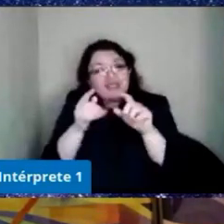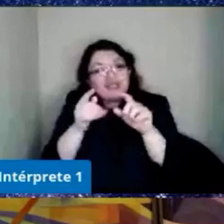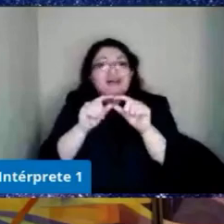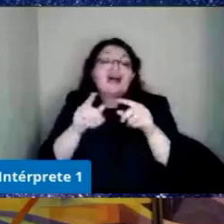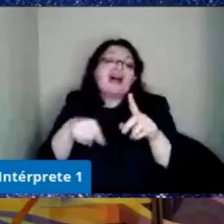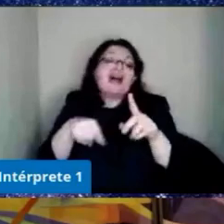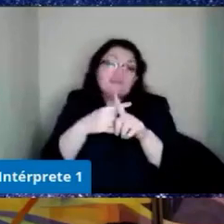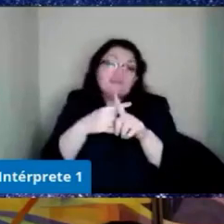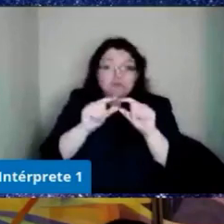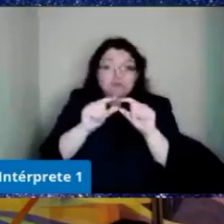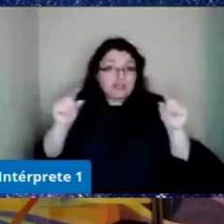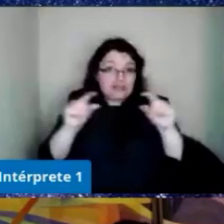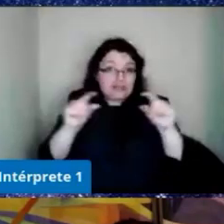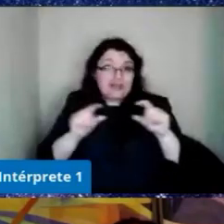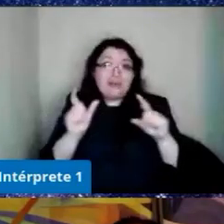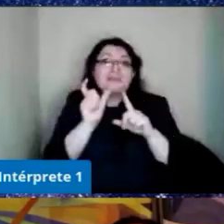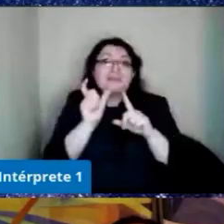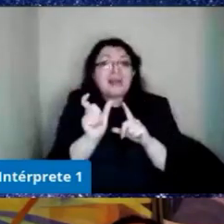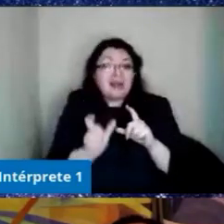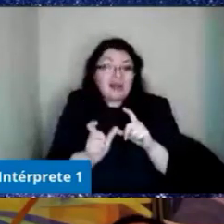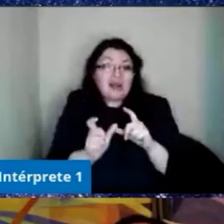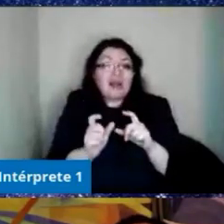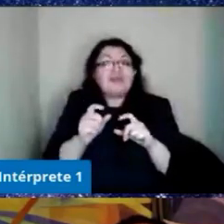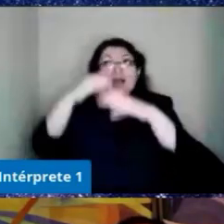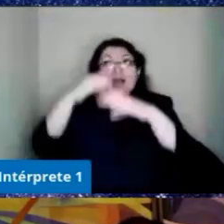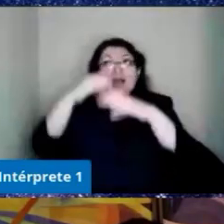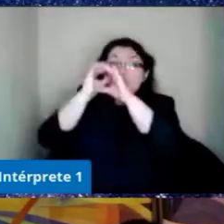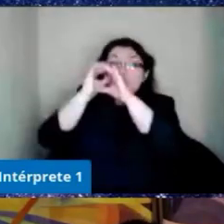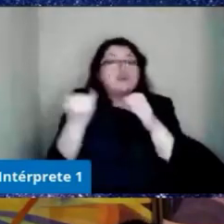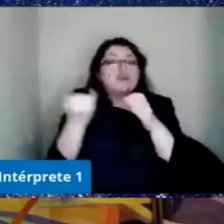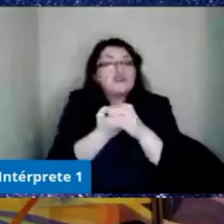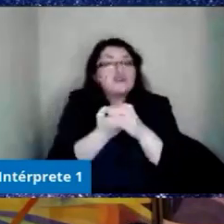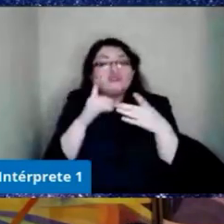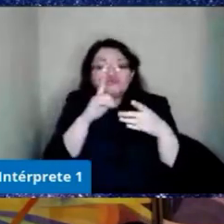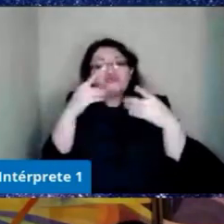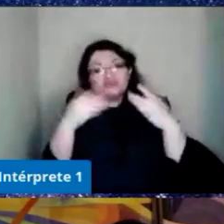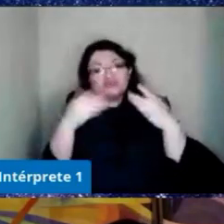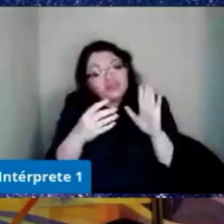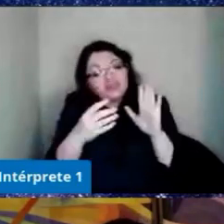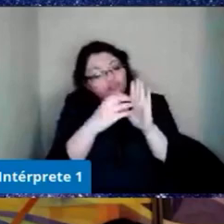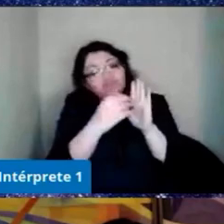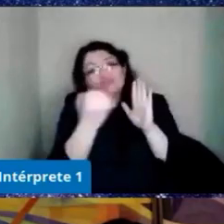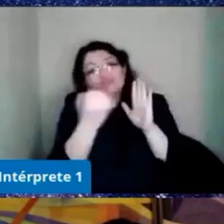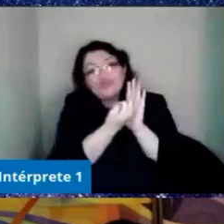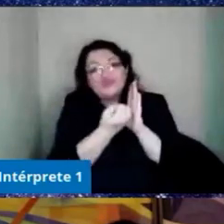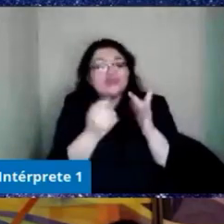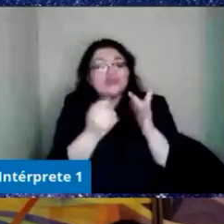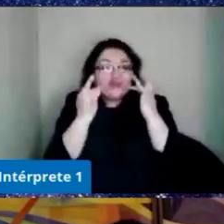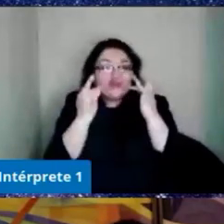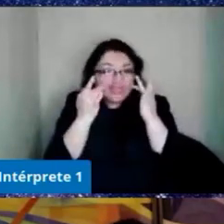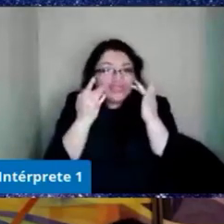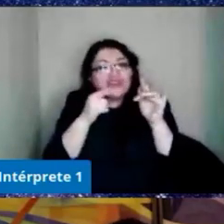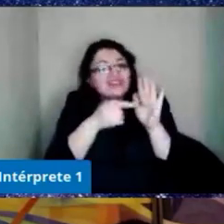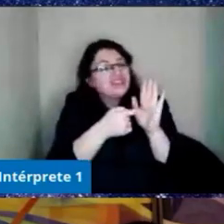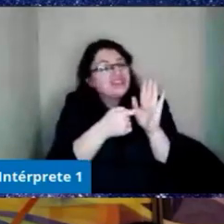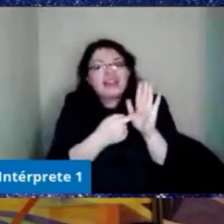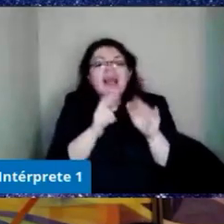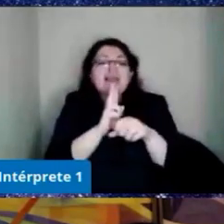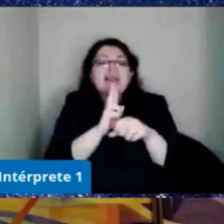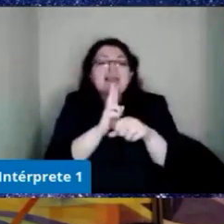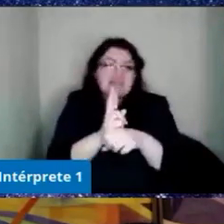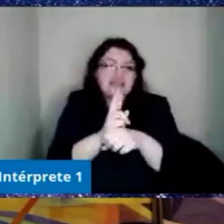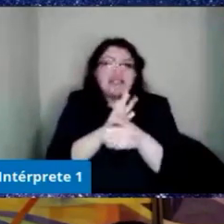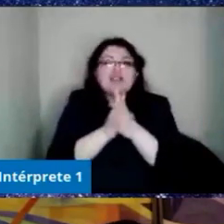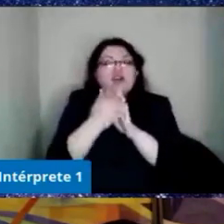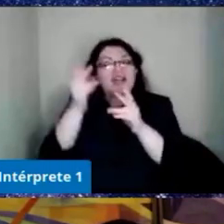astronomía inclusiva, tenemos nuestro logo, estamos muy contentos y representa, como les digo, todas estas ideas que han ido surgiendo a